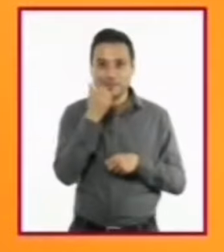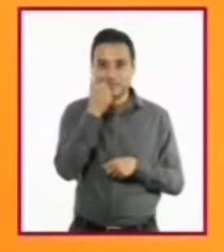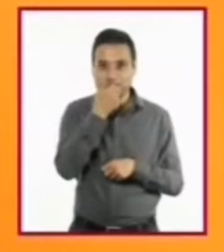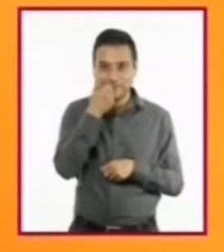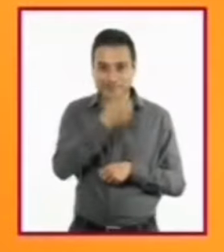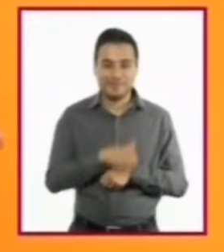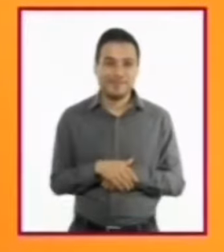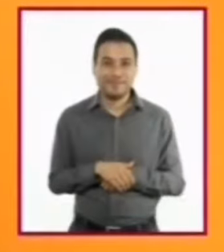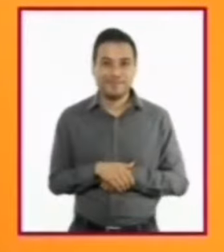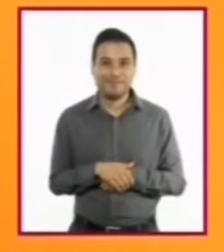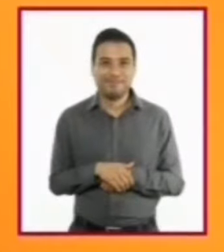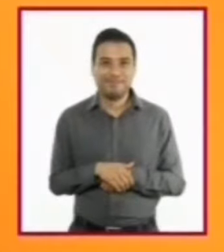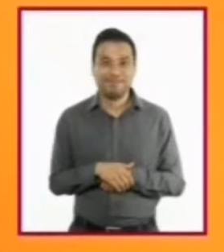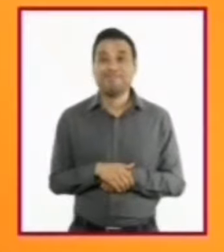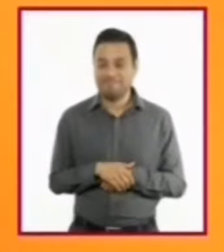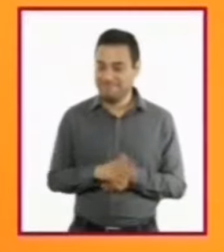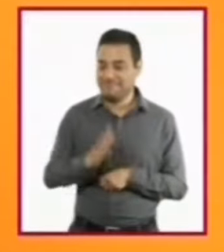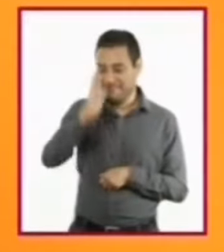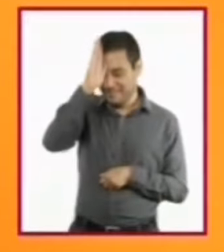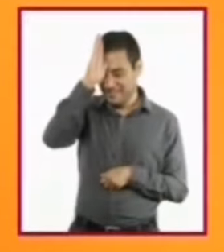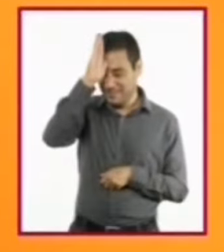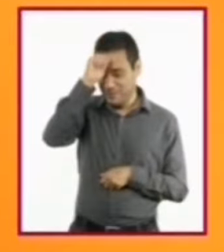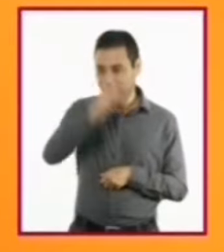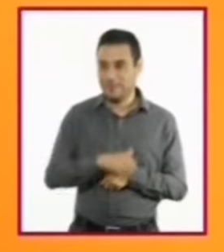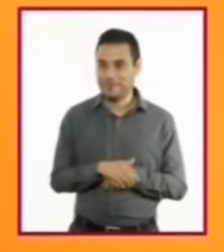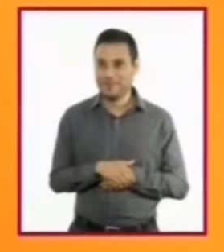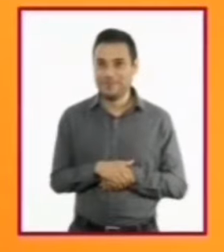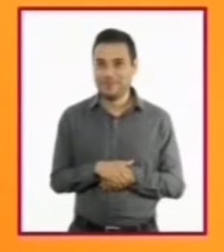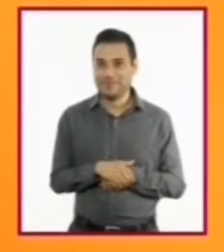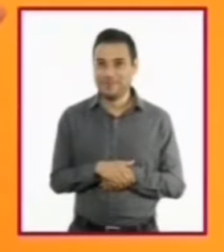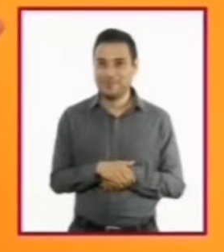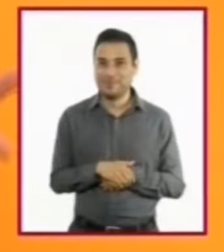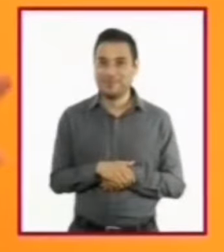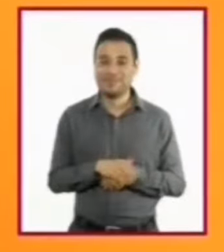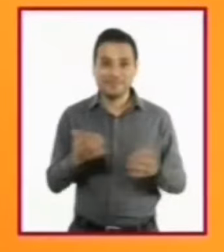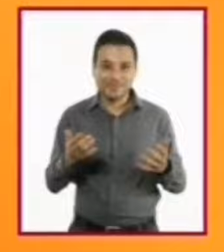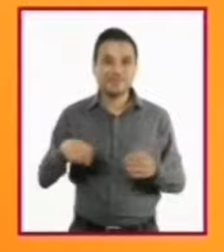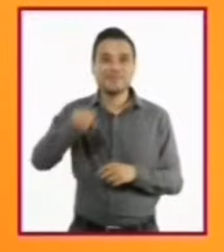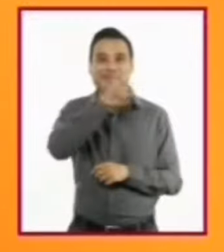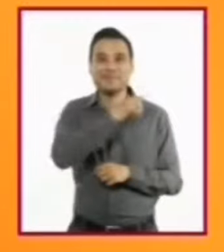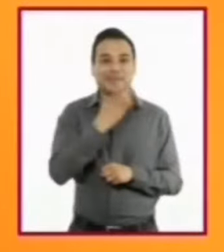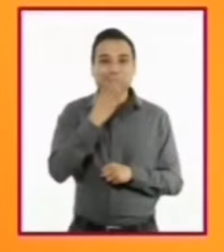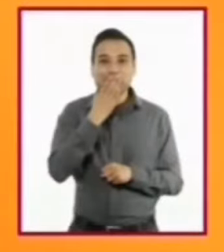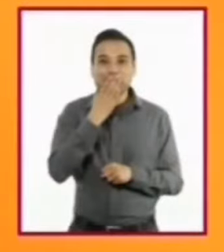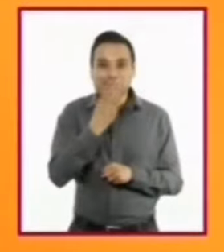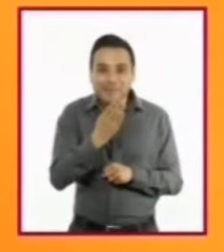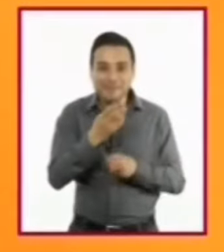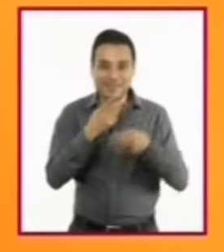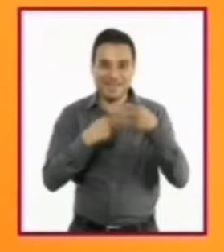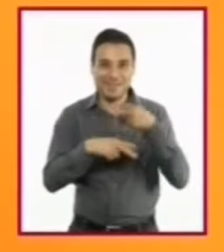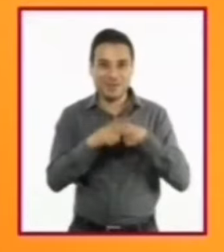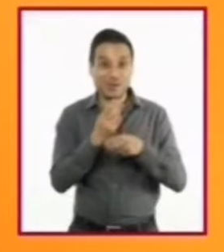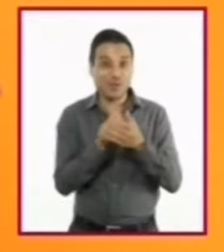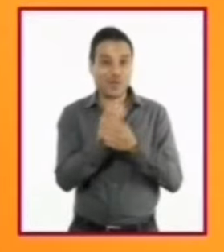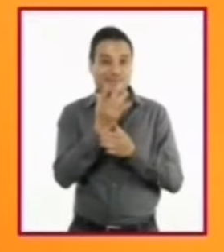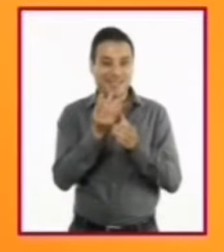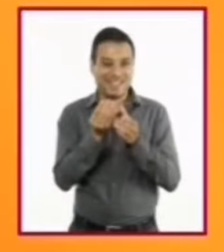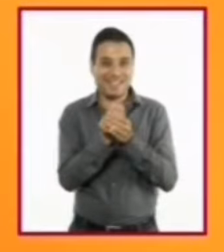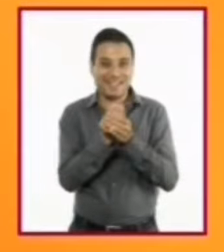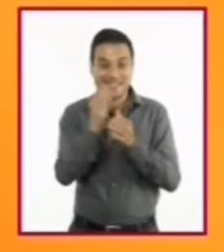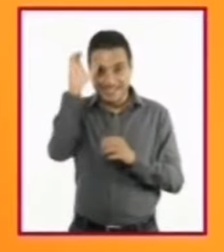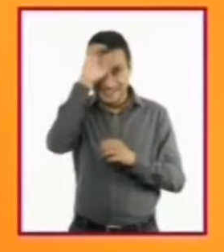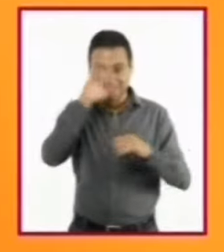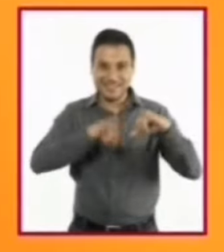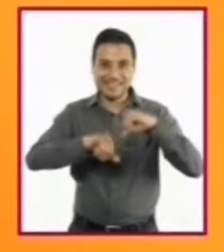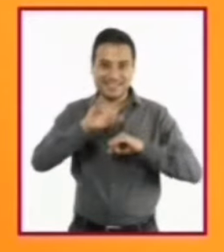alumnos? Completamente de acuerdo, maestra. Y en lo dicho, sean ustedes bienvenidas y bienvenidos a una nueva sesión de